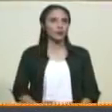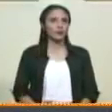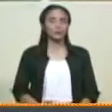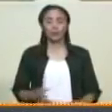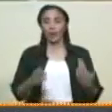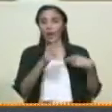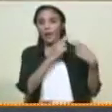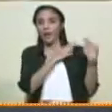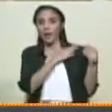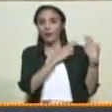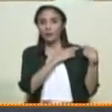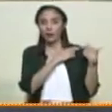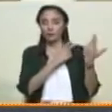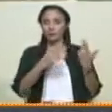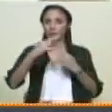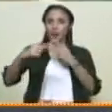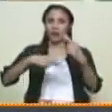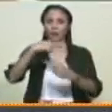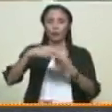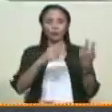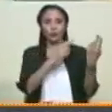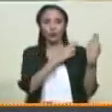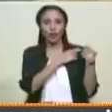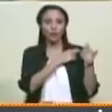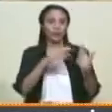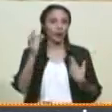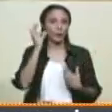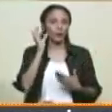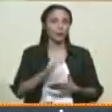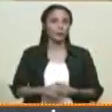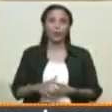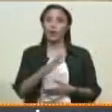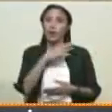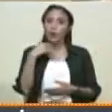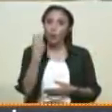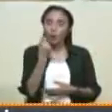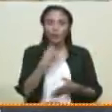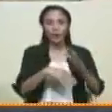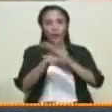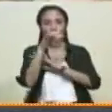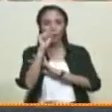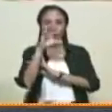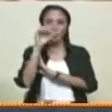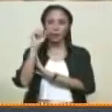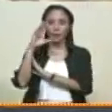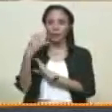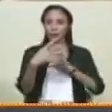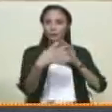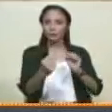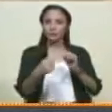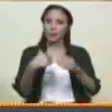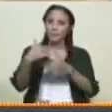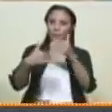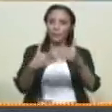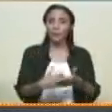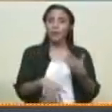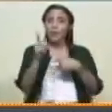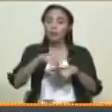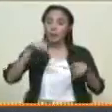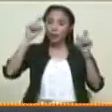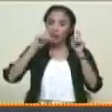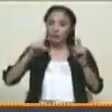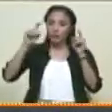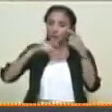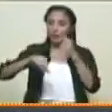jefa suprema de esta revolución. La juventud, aprender con todos, aprender de todos y de todas, y enseñar lo que tengamos que